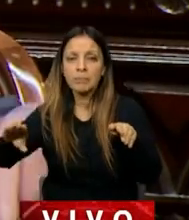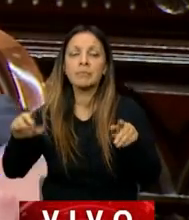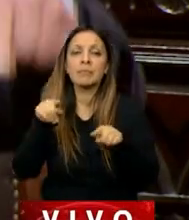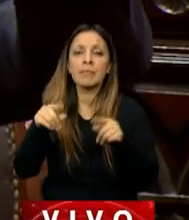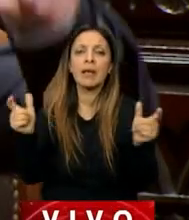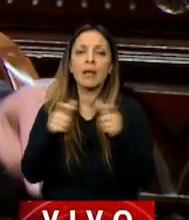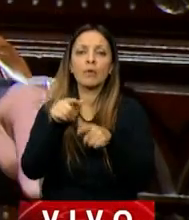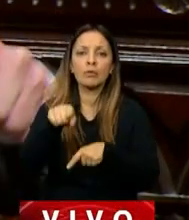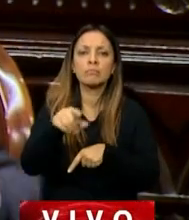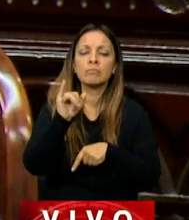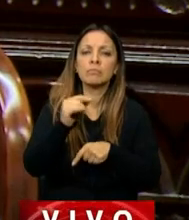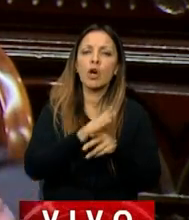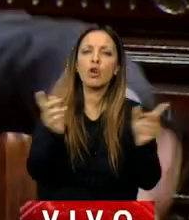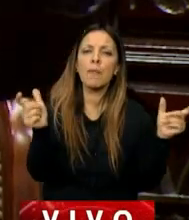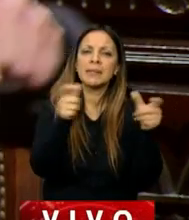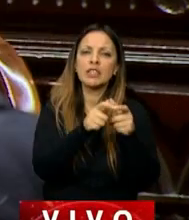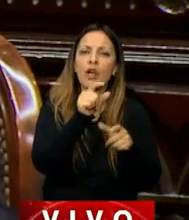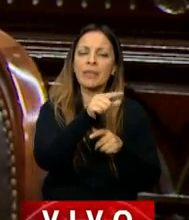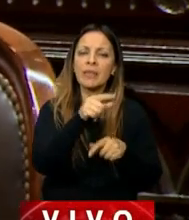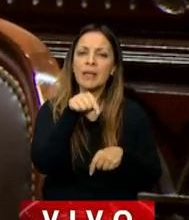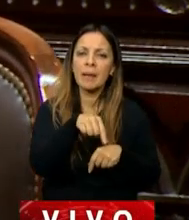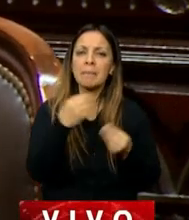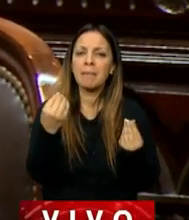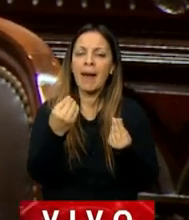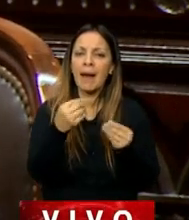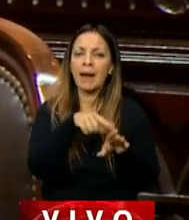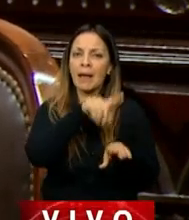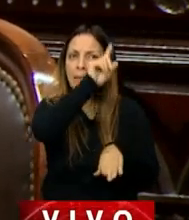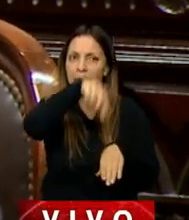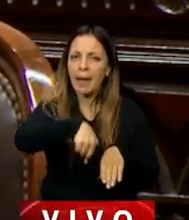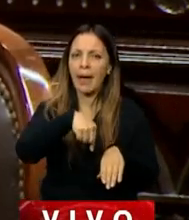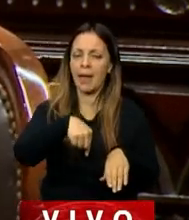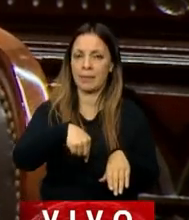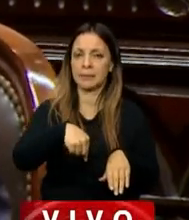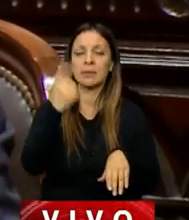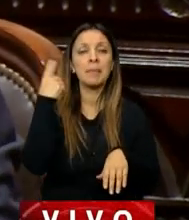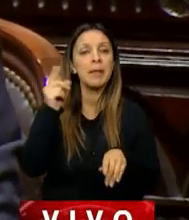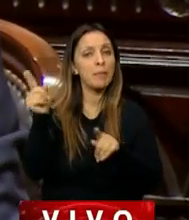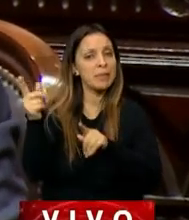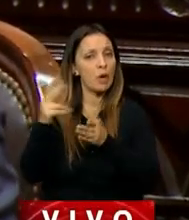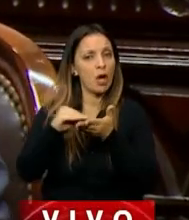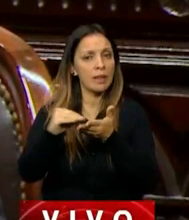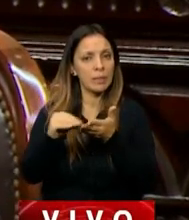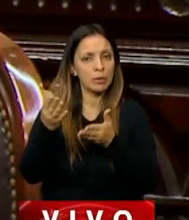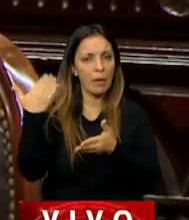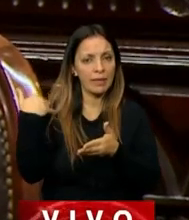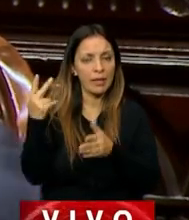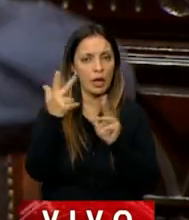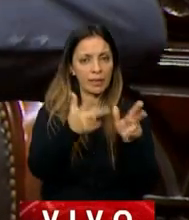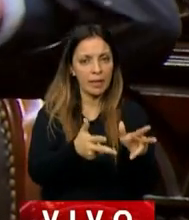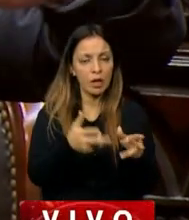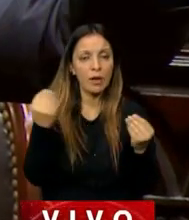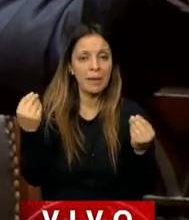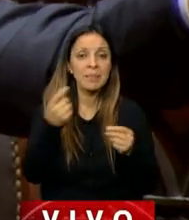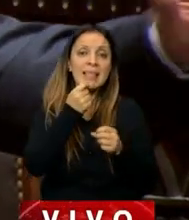y la competencia de las comisiones para que bajara este recinto. Pero como bien dijo también el diputado propinante, si